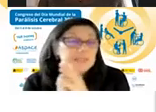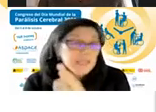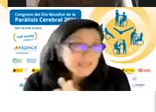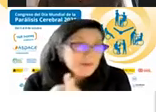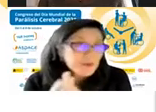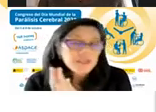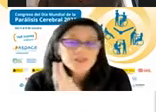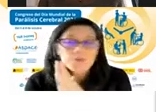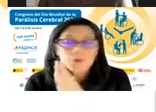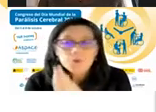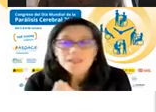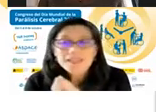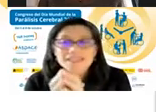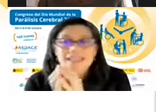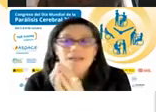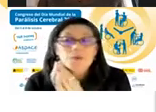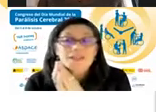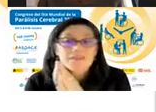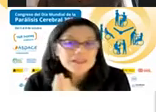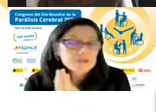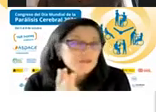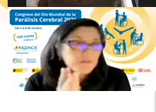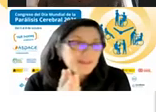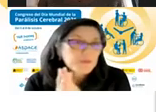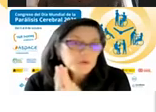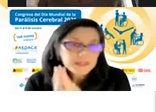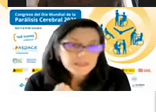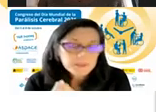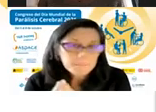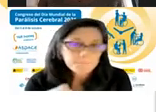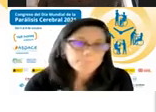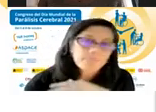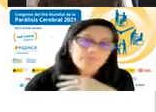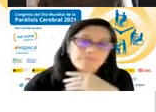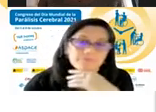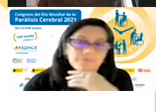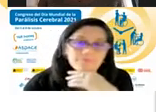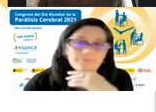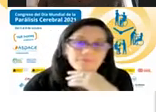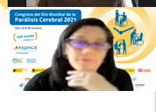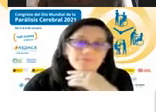los equilibrios, las oportunidades y las vulnerabilidades de una familia monomarental.